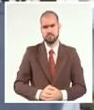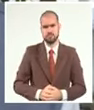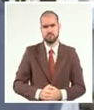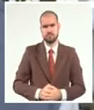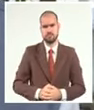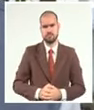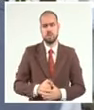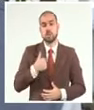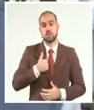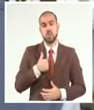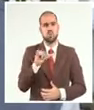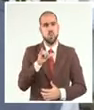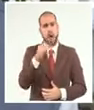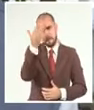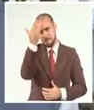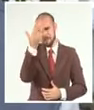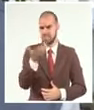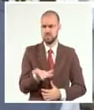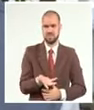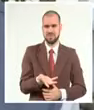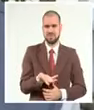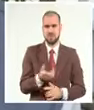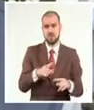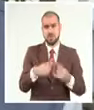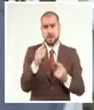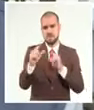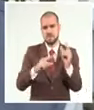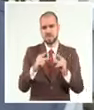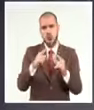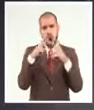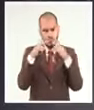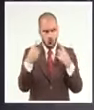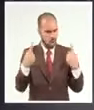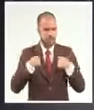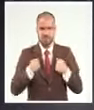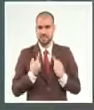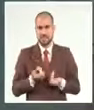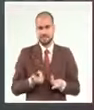me siento apenado con las personas que me conocen y con los clientes, ¿no?